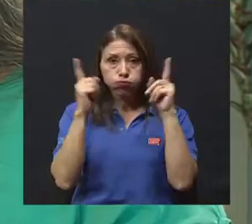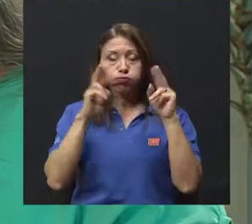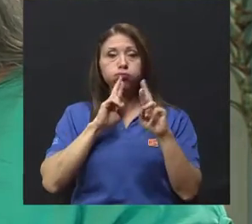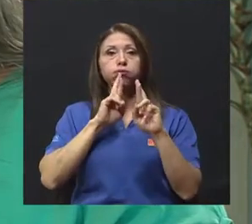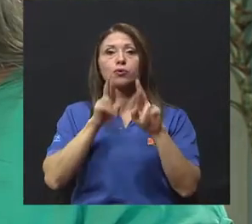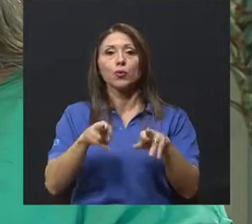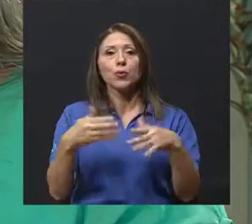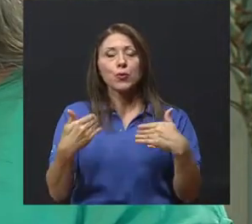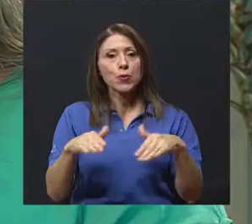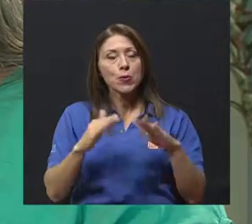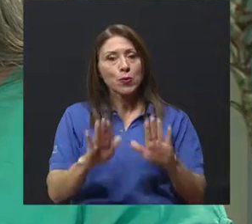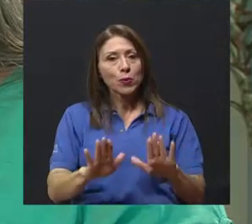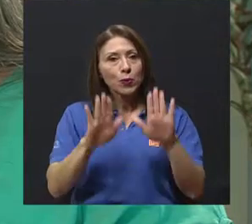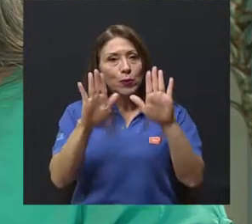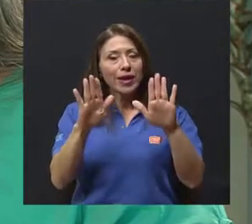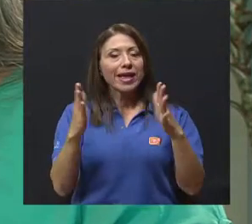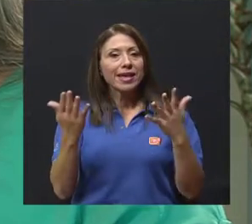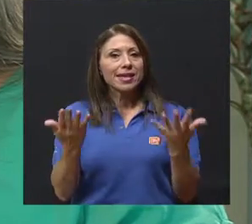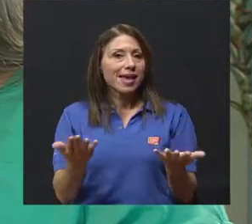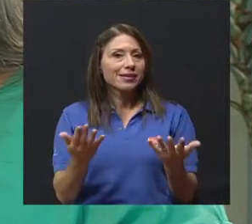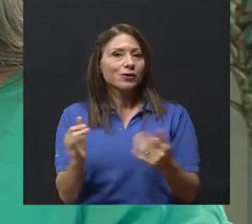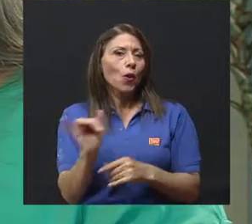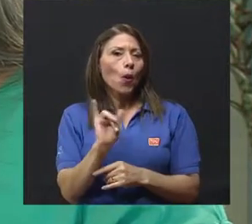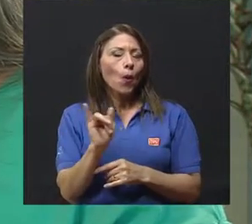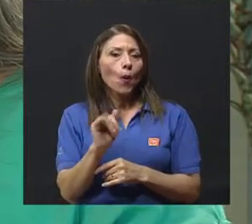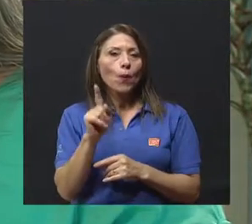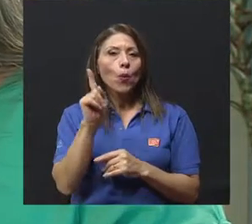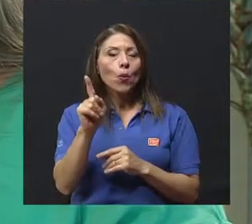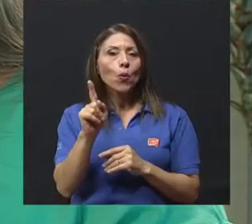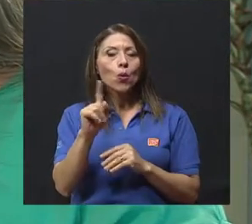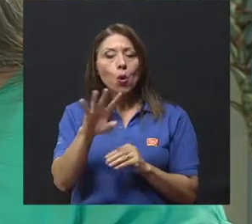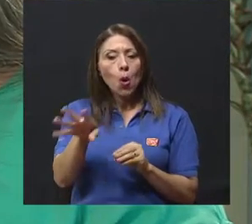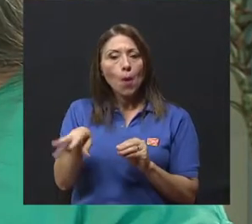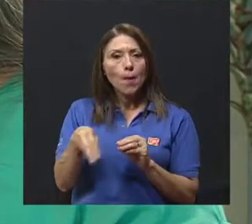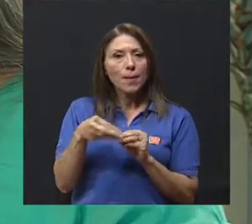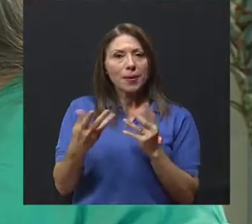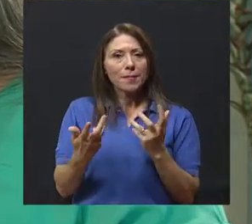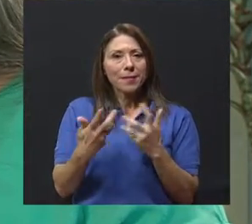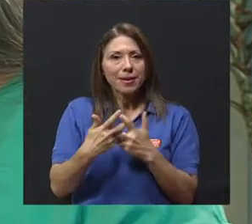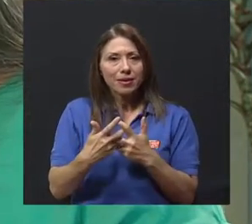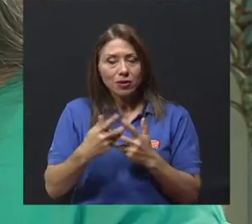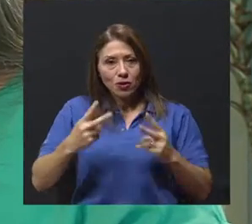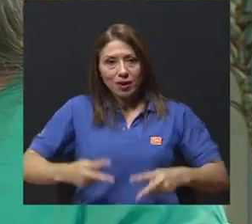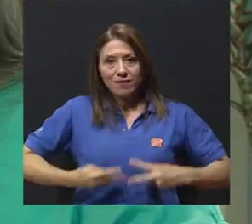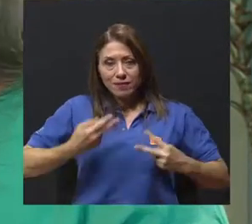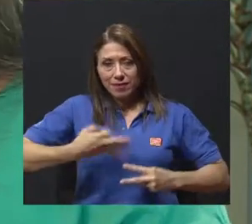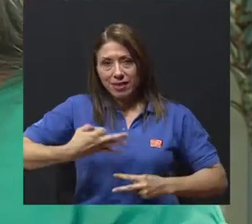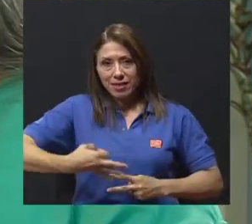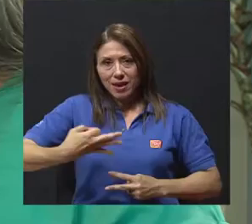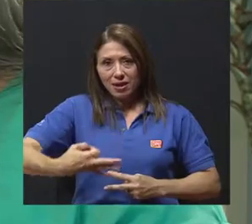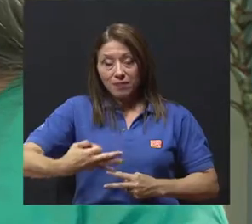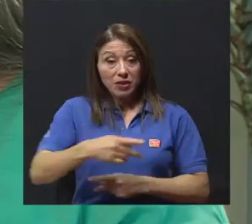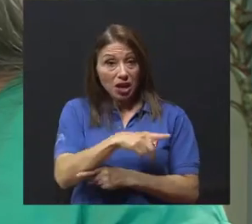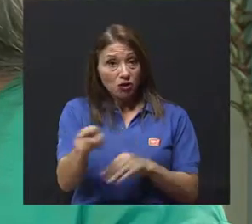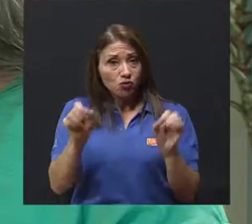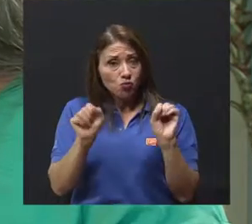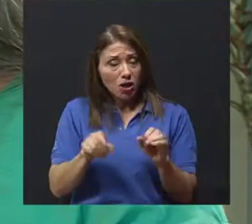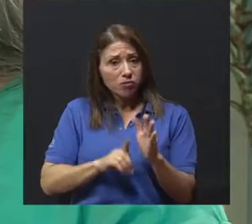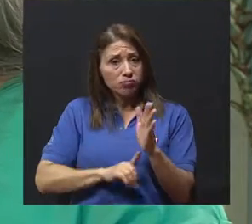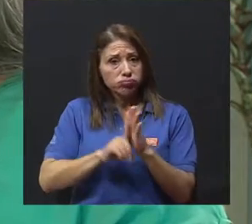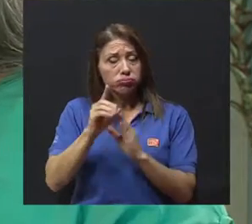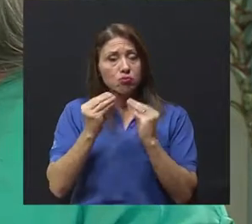y es una es como un complemento en esa vida diaria y una forma en que ellos pueden desarrollar muchas